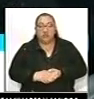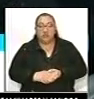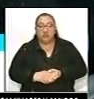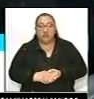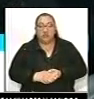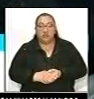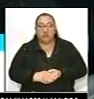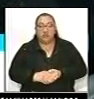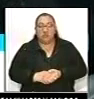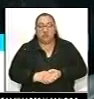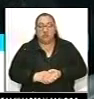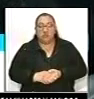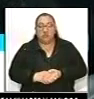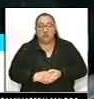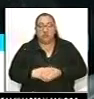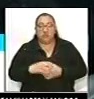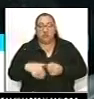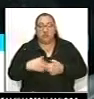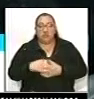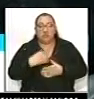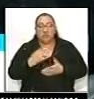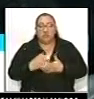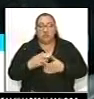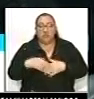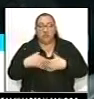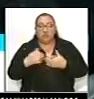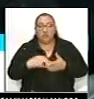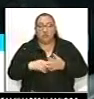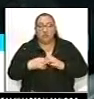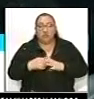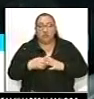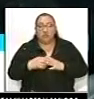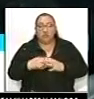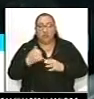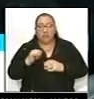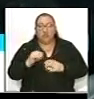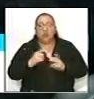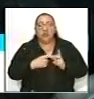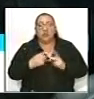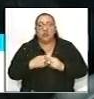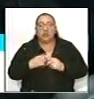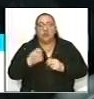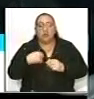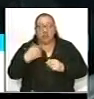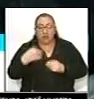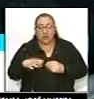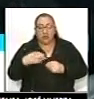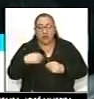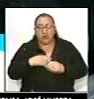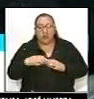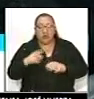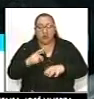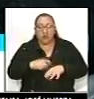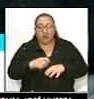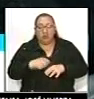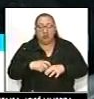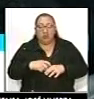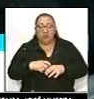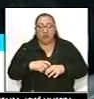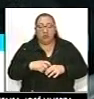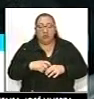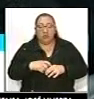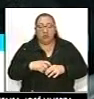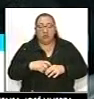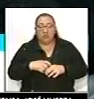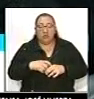de situaciones que podríamos analizar y que ya habrá momento de hacerlo.